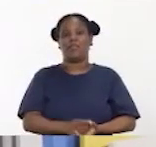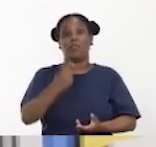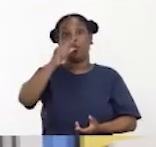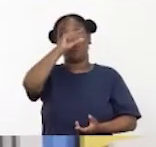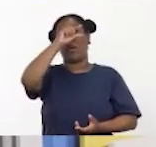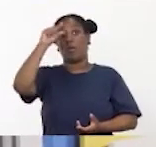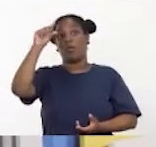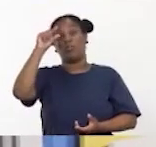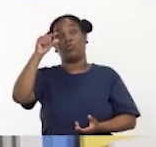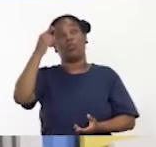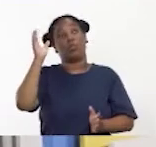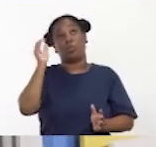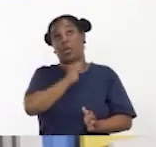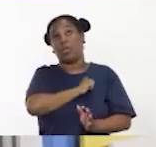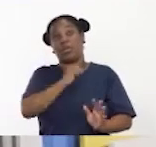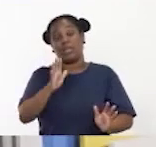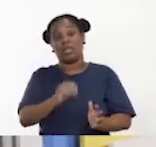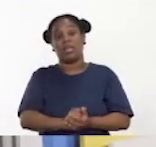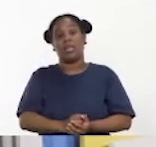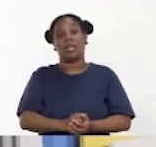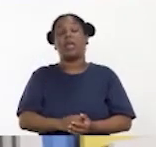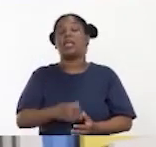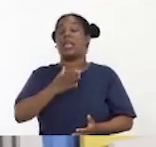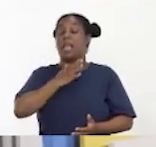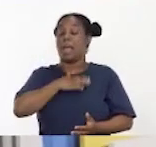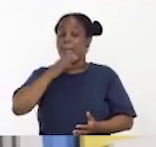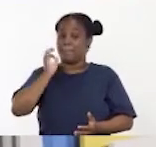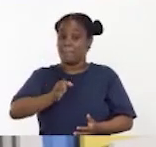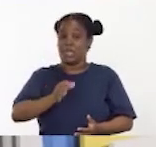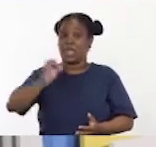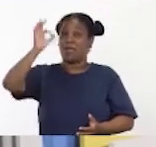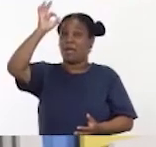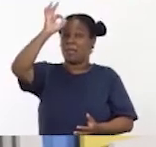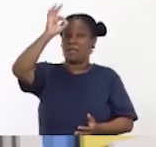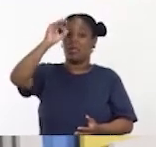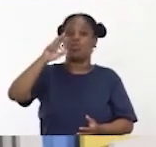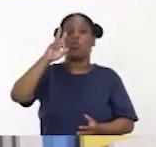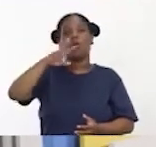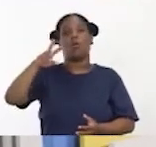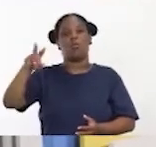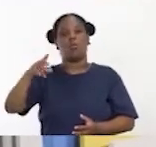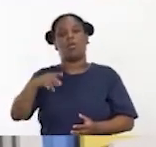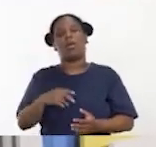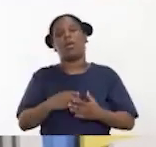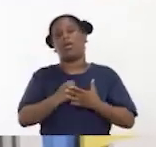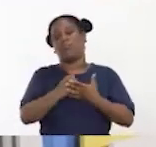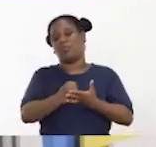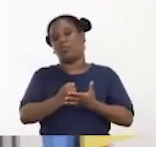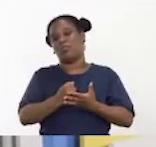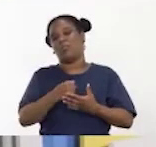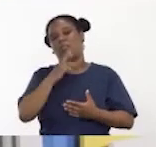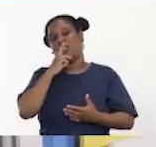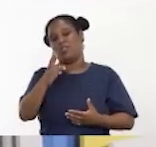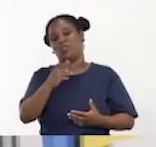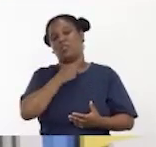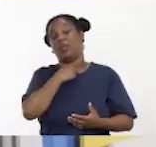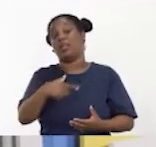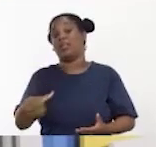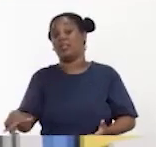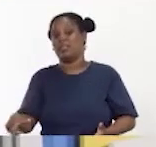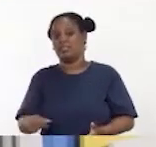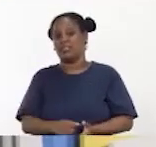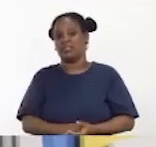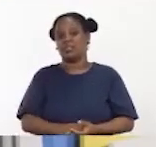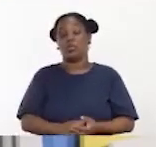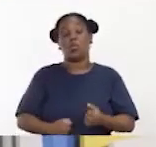puede fotografiar una ecuación determinada y bueno, la propia aplicación lo va conduciendo en la